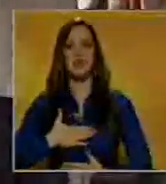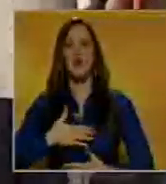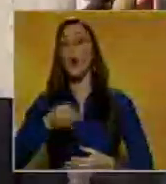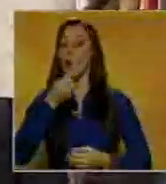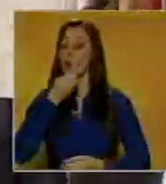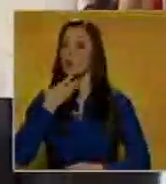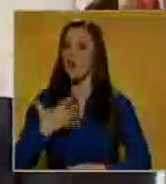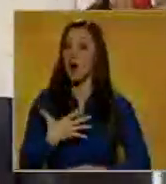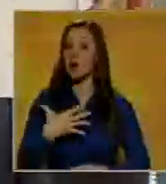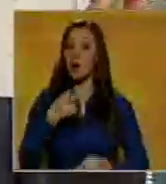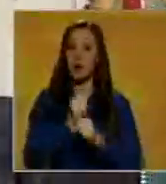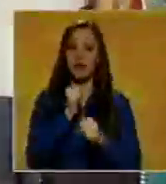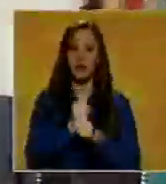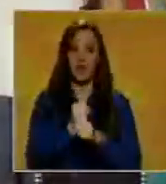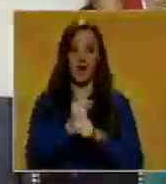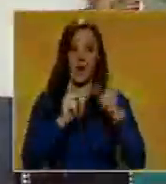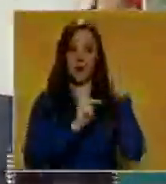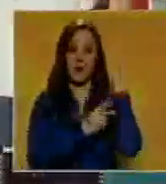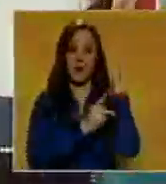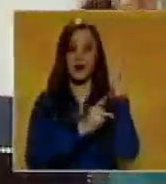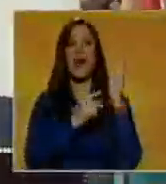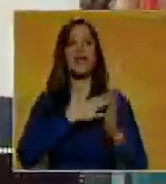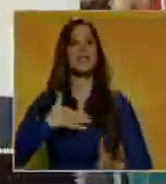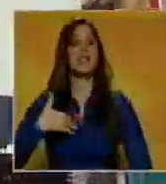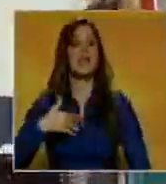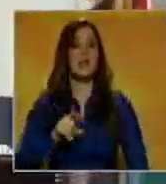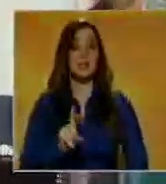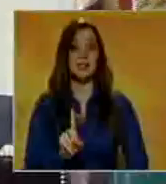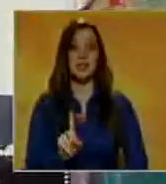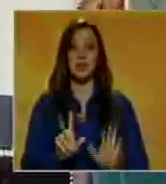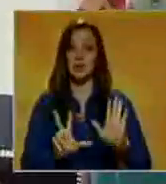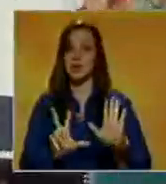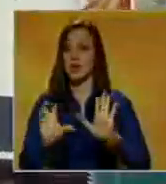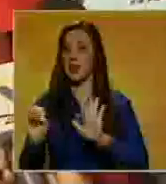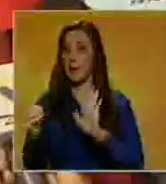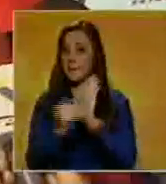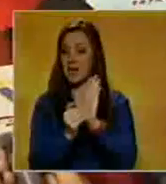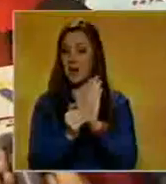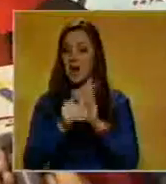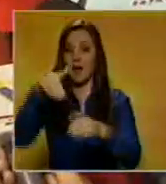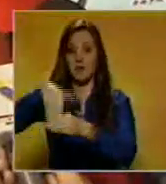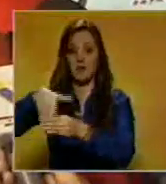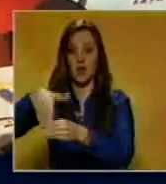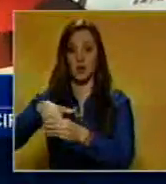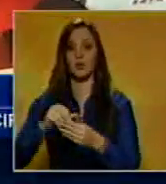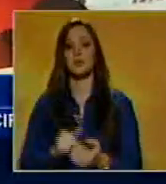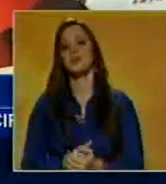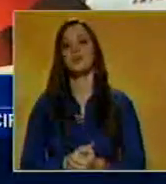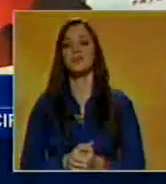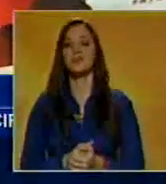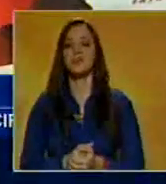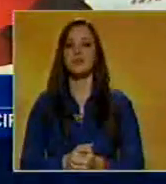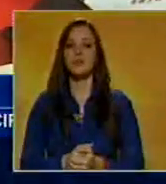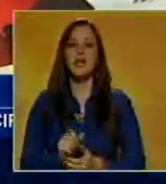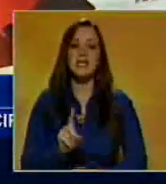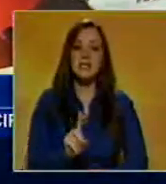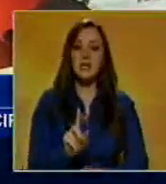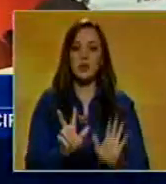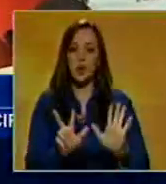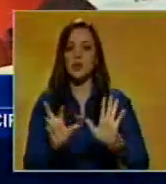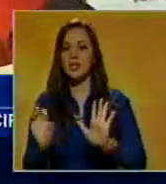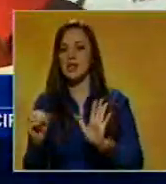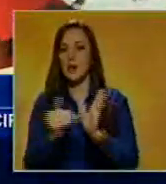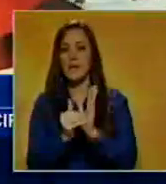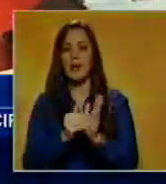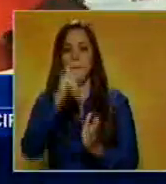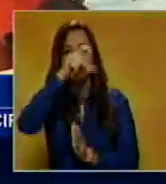parroquias. Informó que aspiran lograr 180.000 votos durante la contienda electoral. La suma de 180.000 conciencias, de 180.000